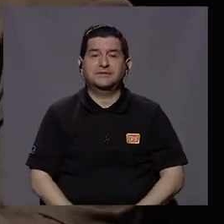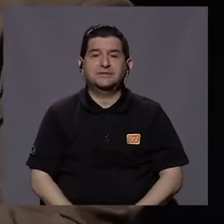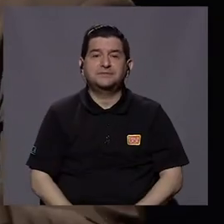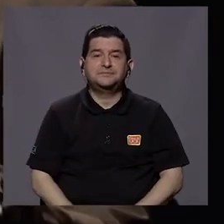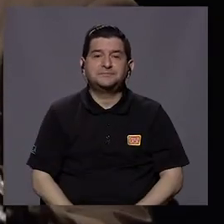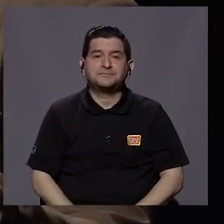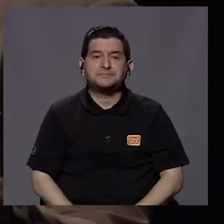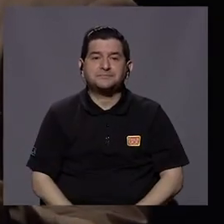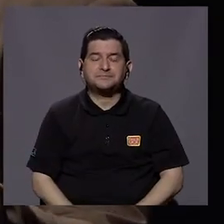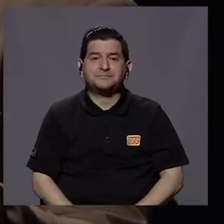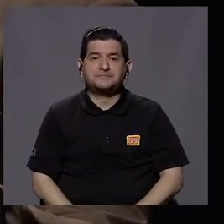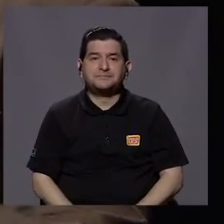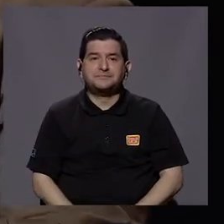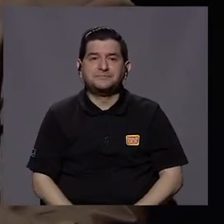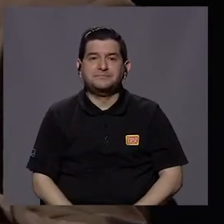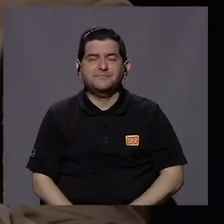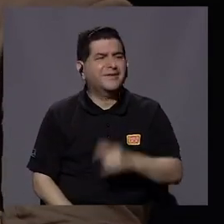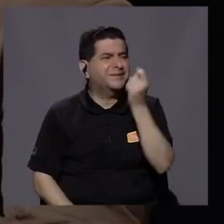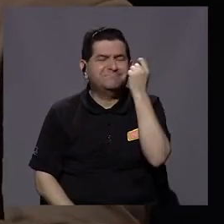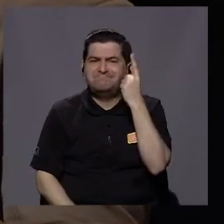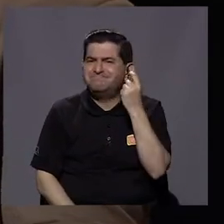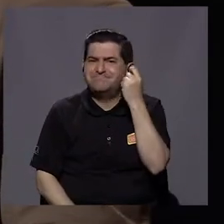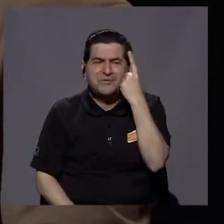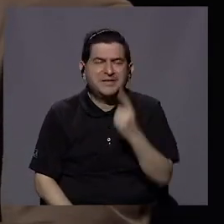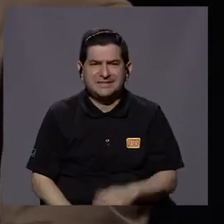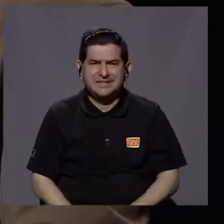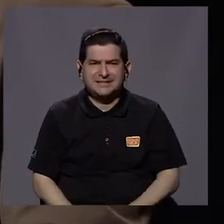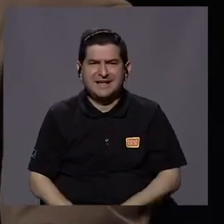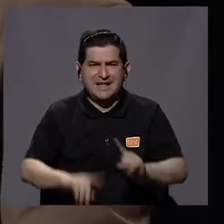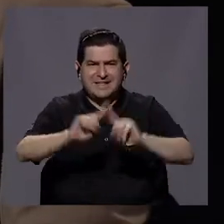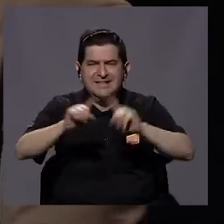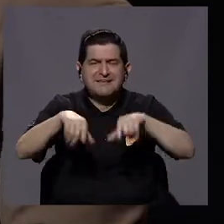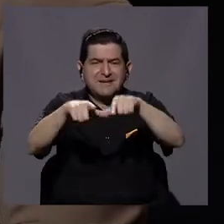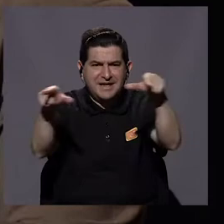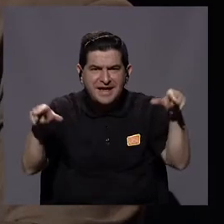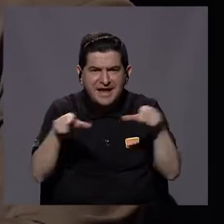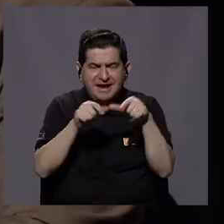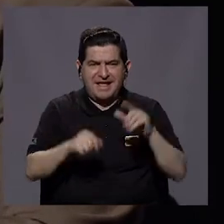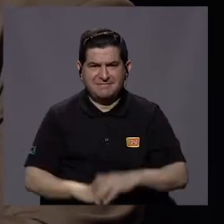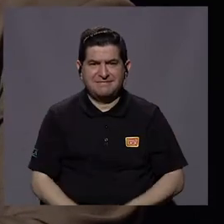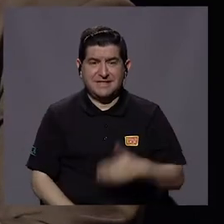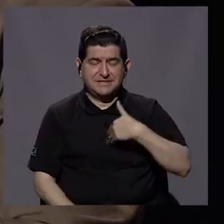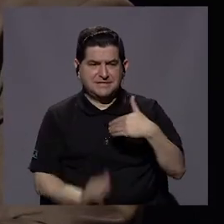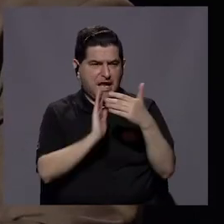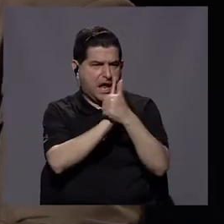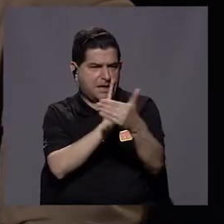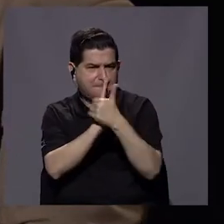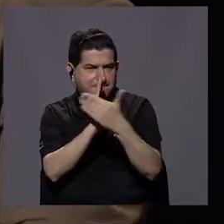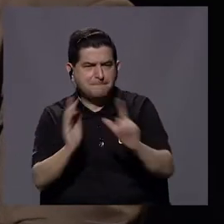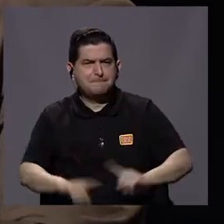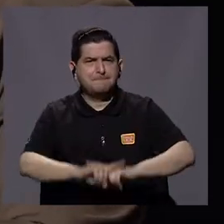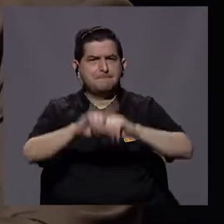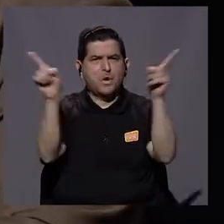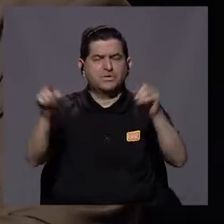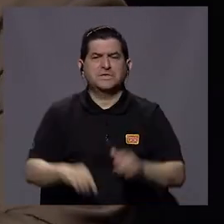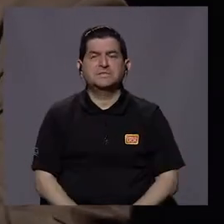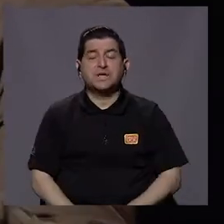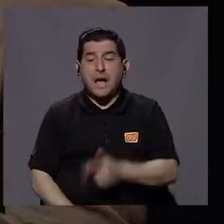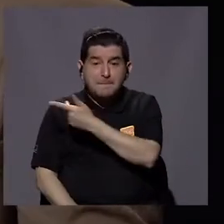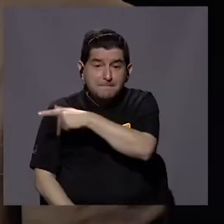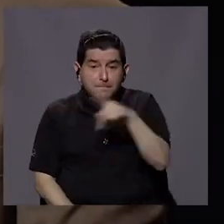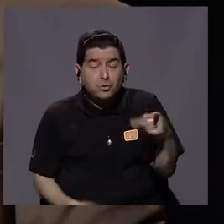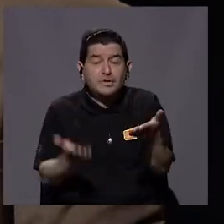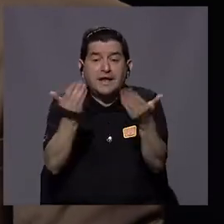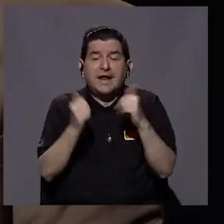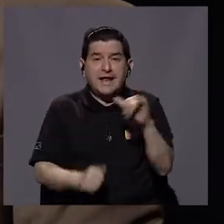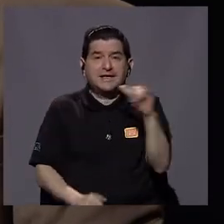no entendemos cómo es que las diferentes zonas, por ejemplo, tienen potencialidades distintas. Punta Arenas quiere ser